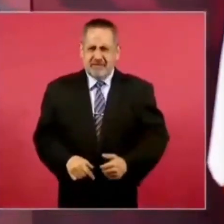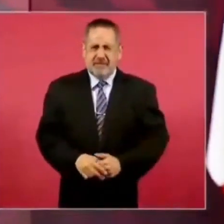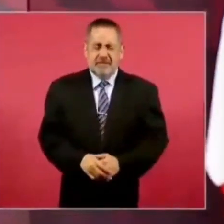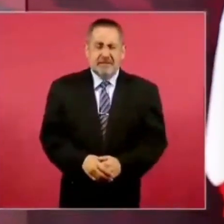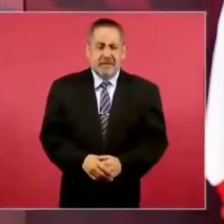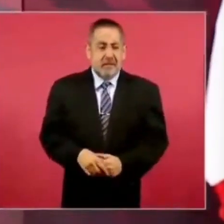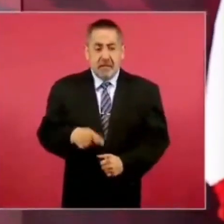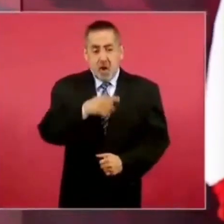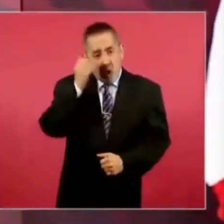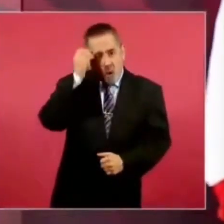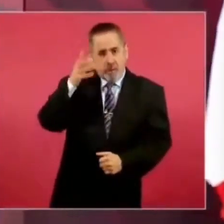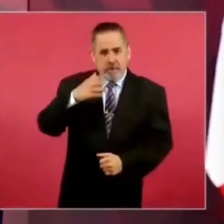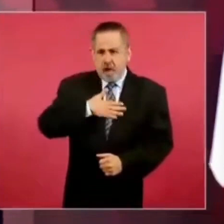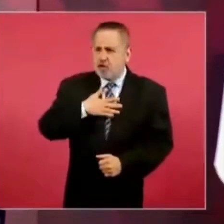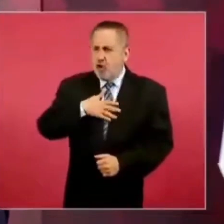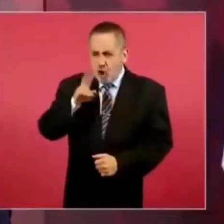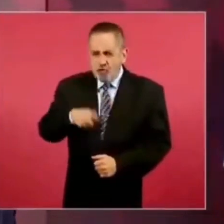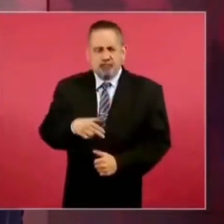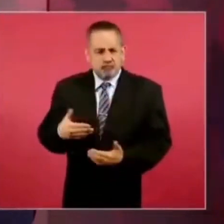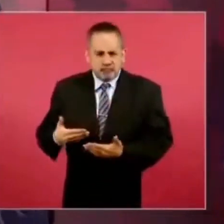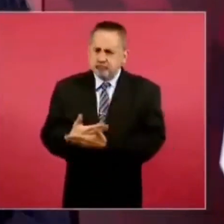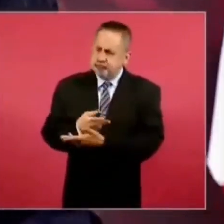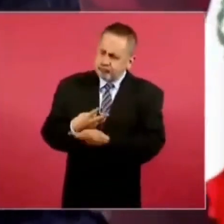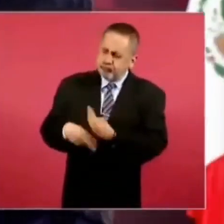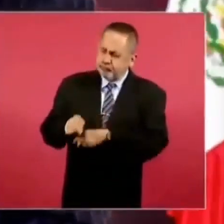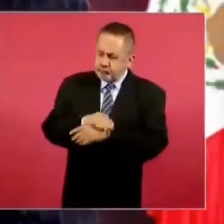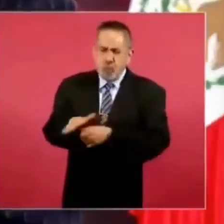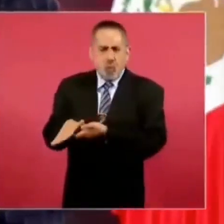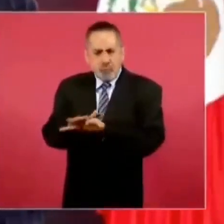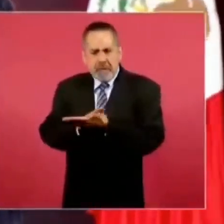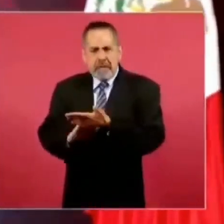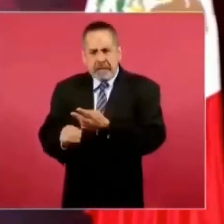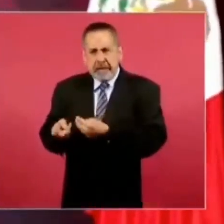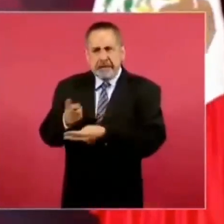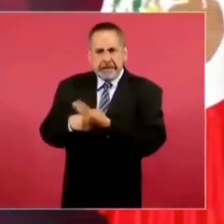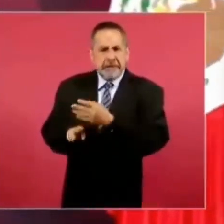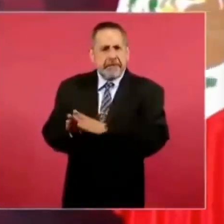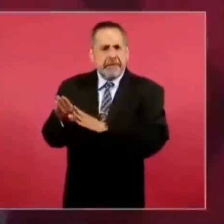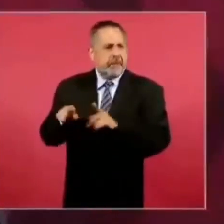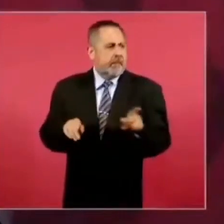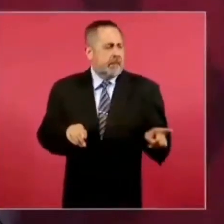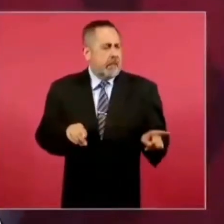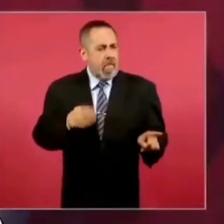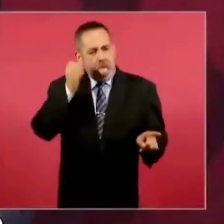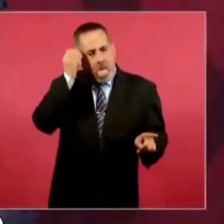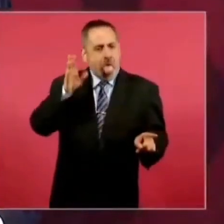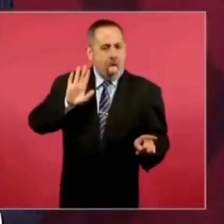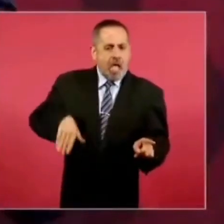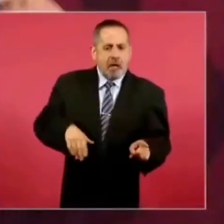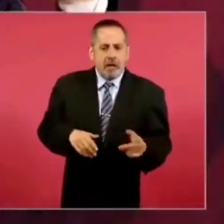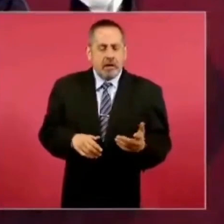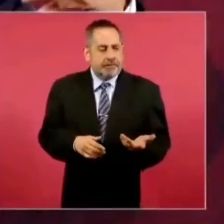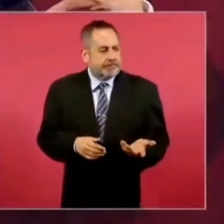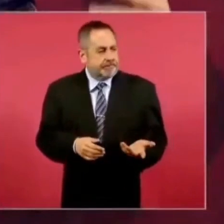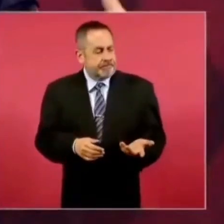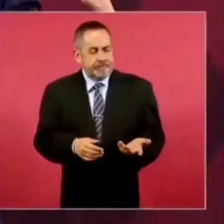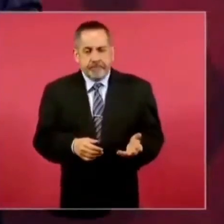Se olvidan de sus orígenes. Y